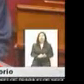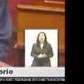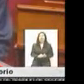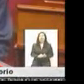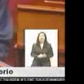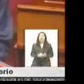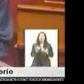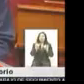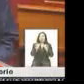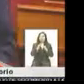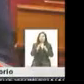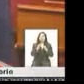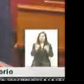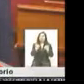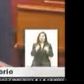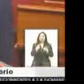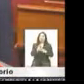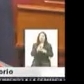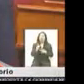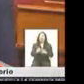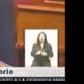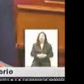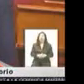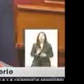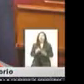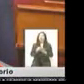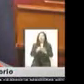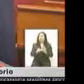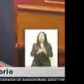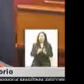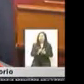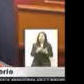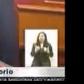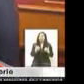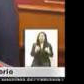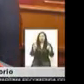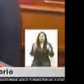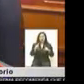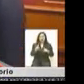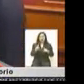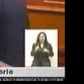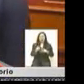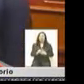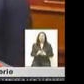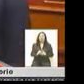público la información que afecte la seguridad nacional, norma que debe ser concordada con los